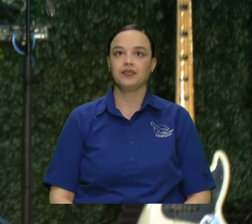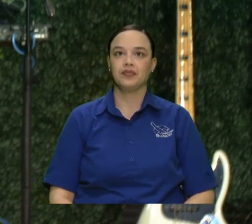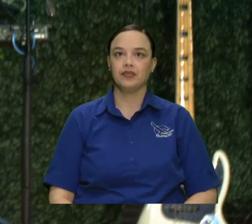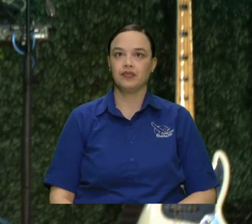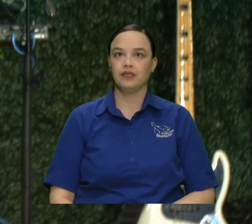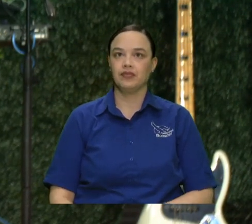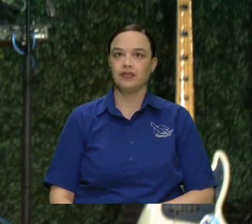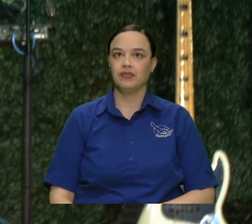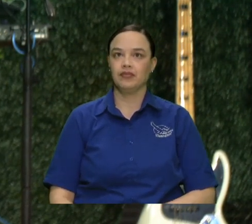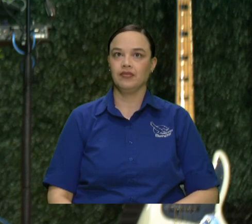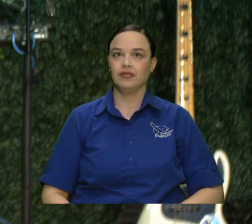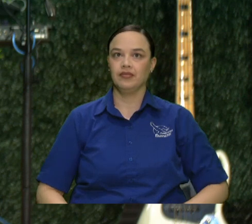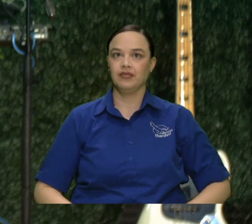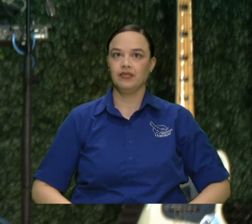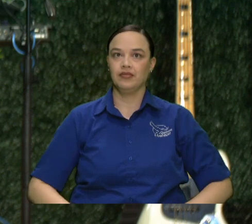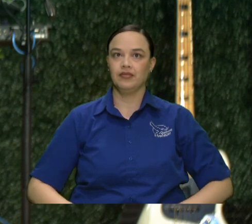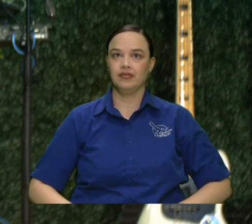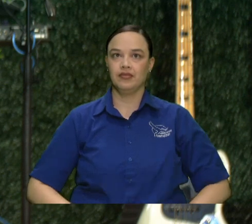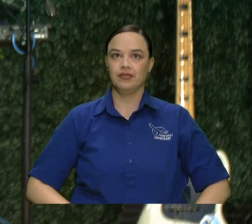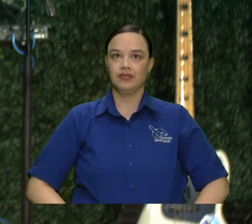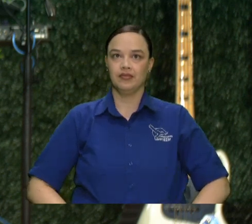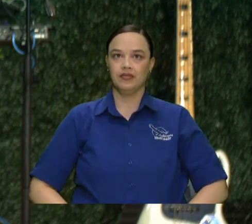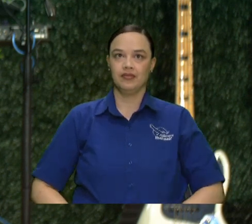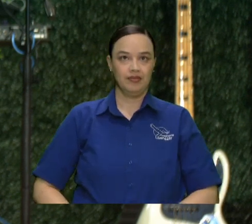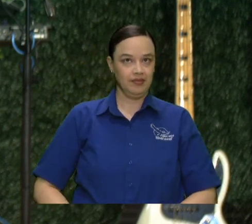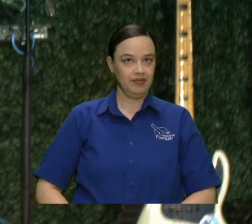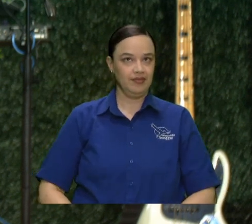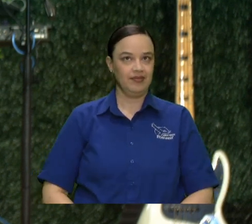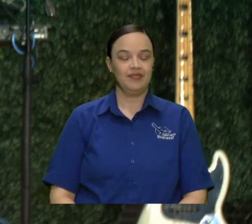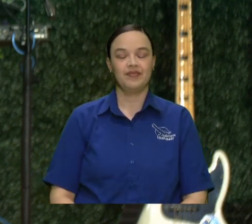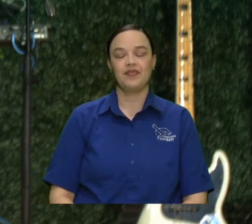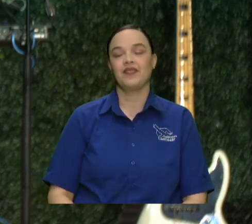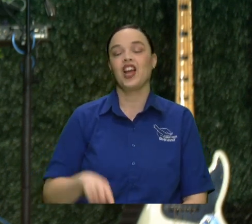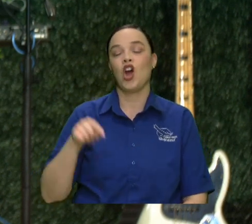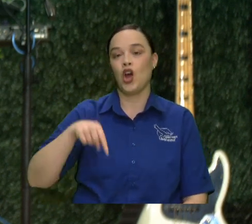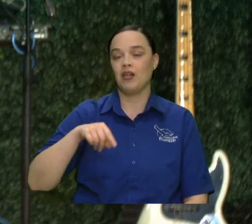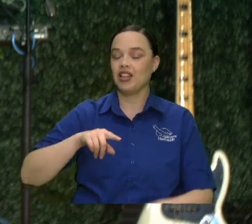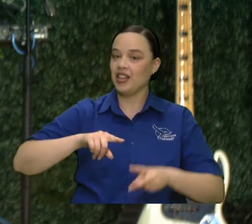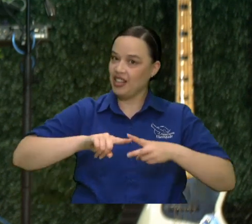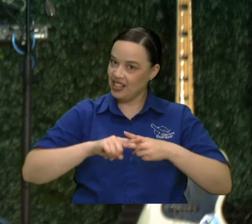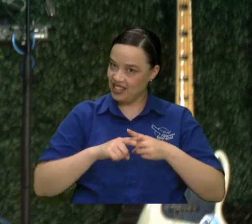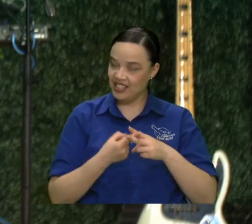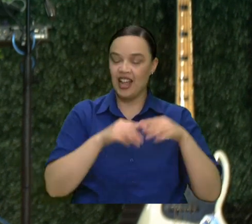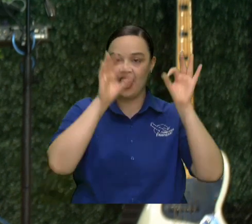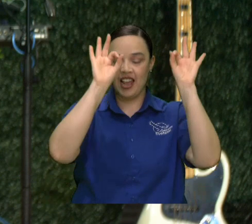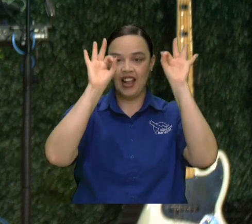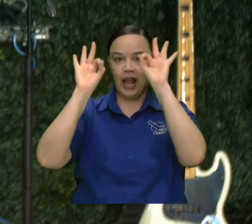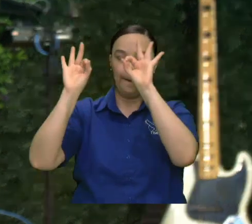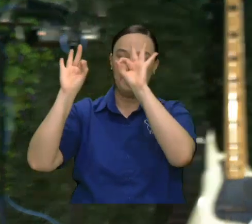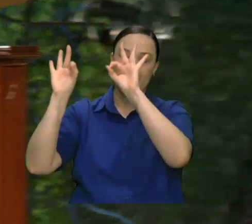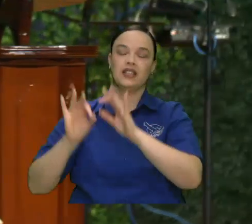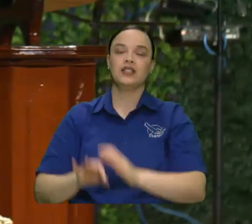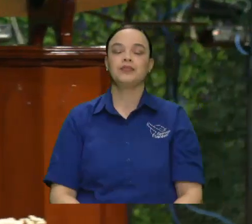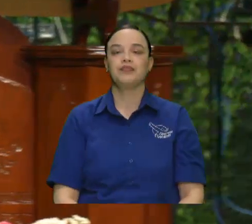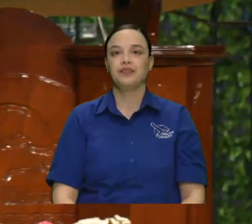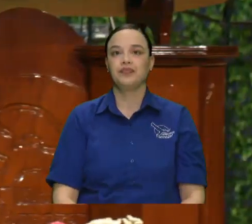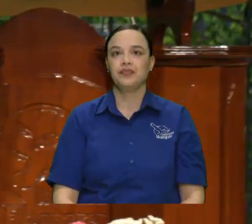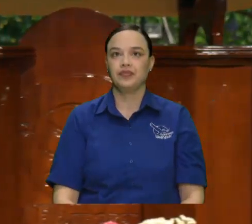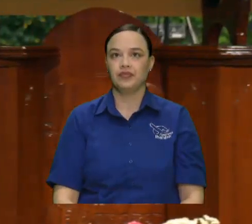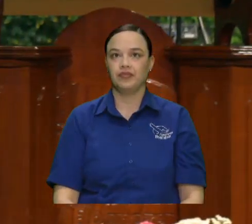pero vamos a ser el esfuerzo ahora no sé ni qué hacer con mis manos pero que dios nos ayude amén bueno